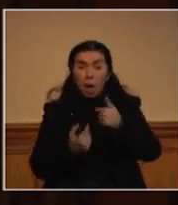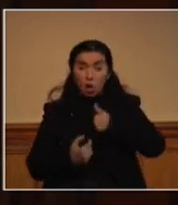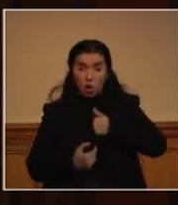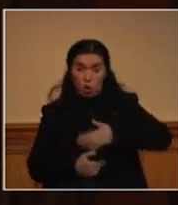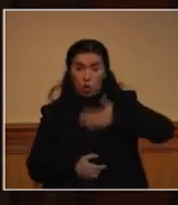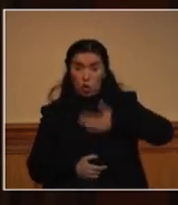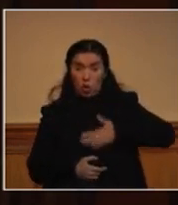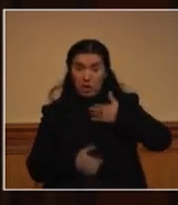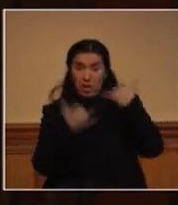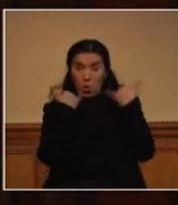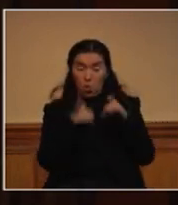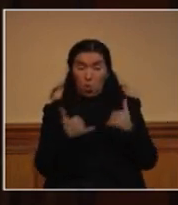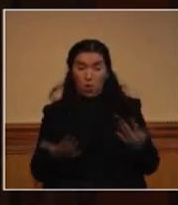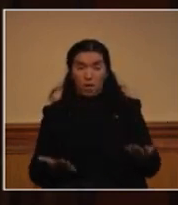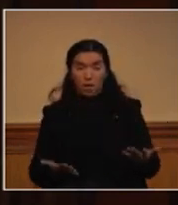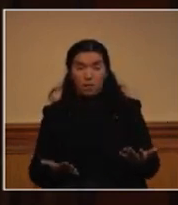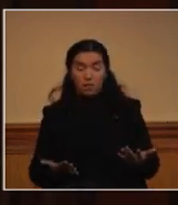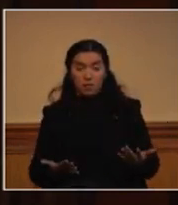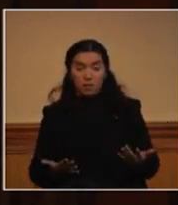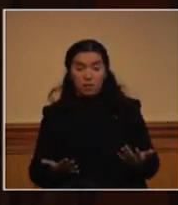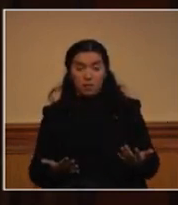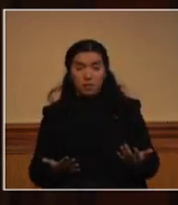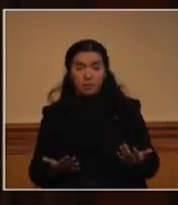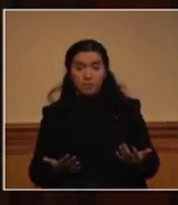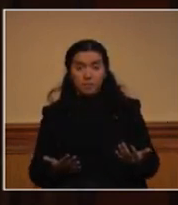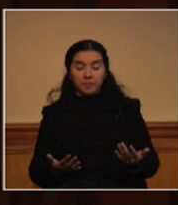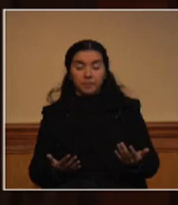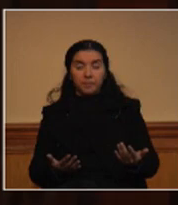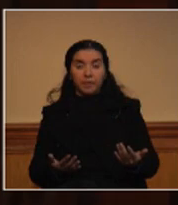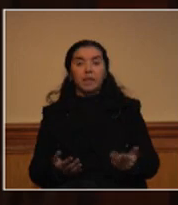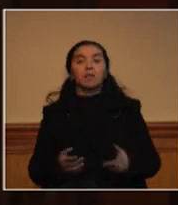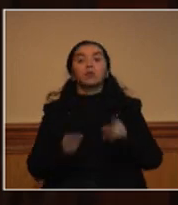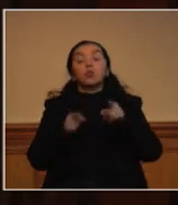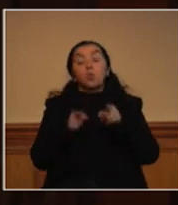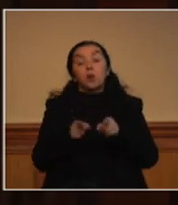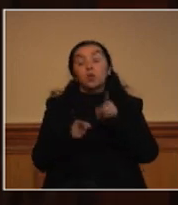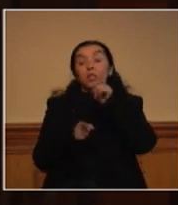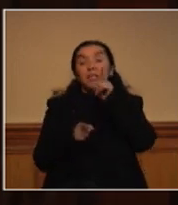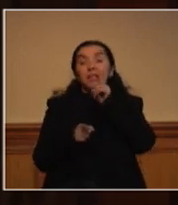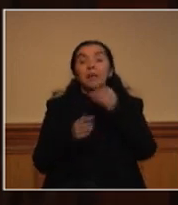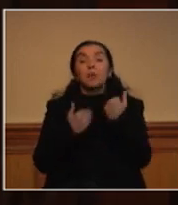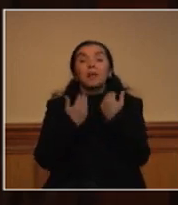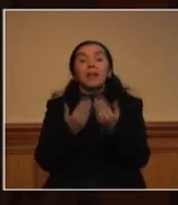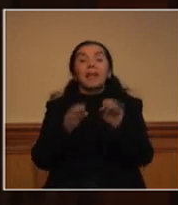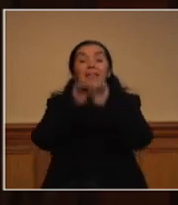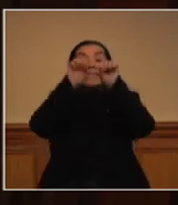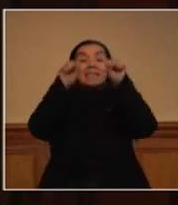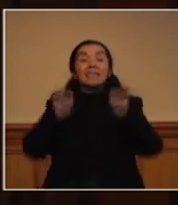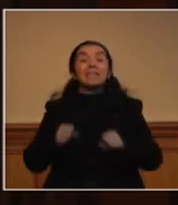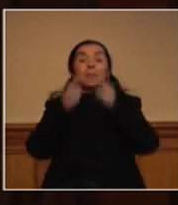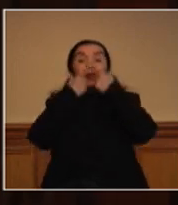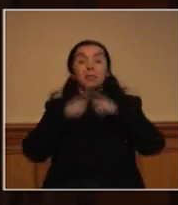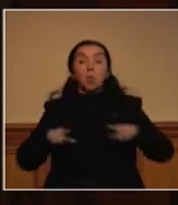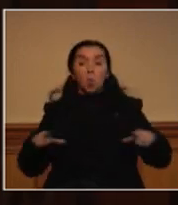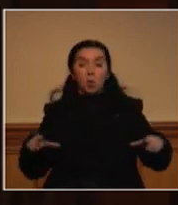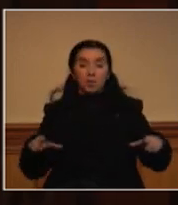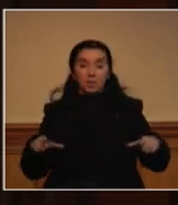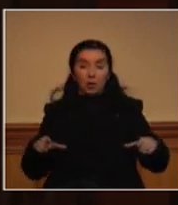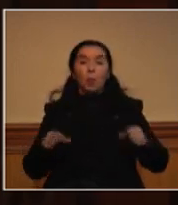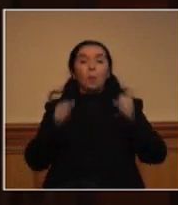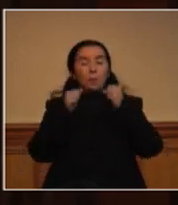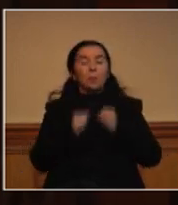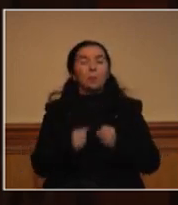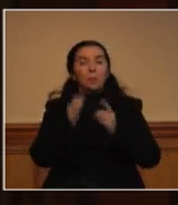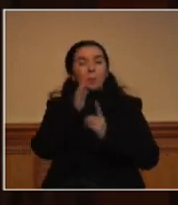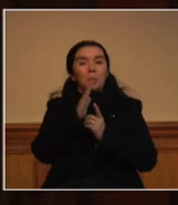quiero jugar. Y por eso tenemos que facilitar sistemas que sean lingüísticos para poder